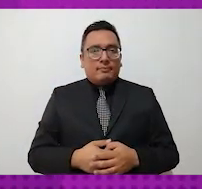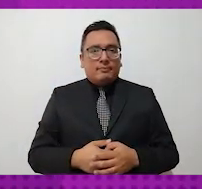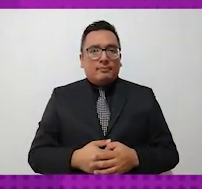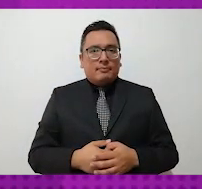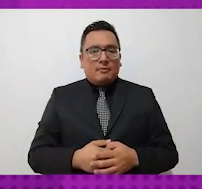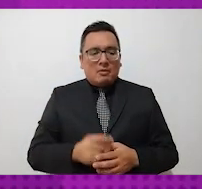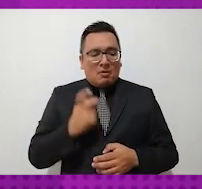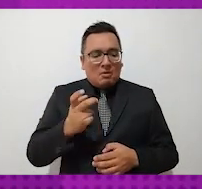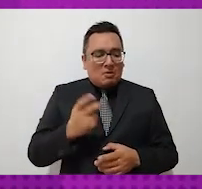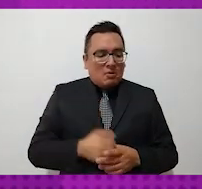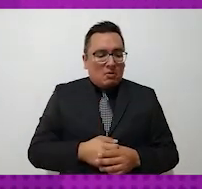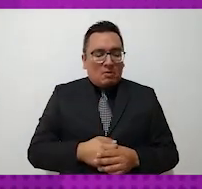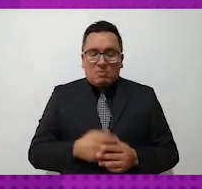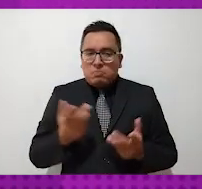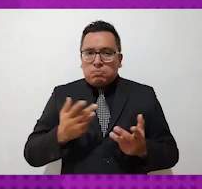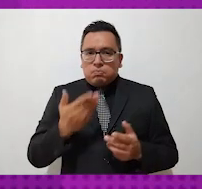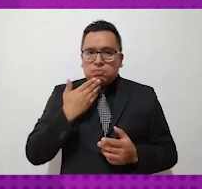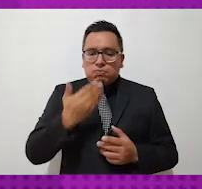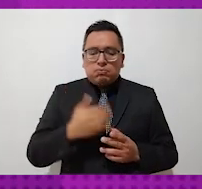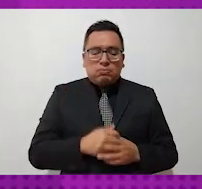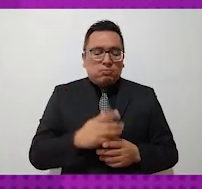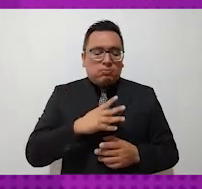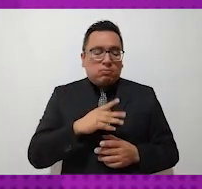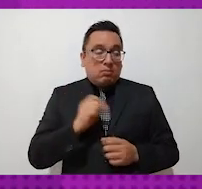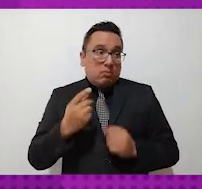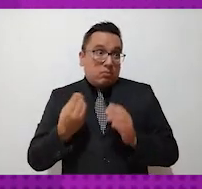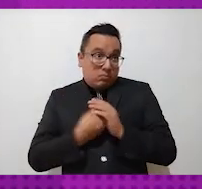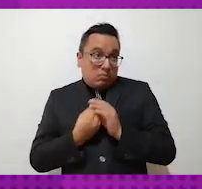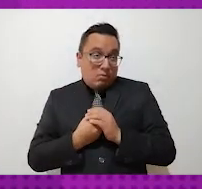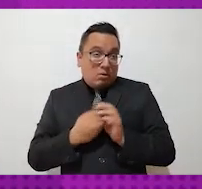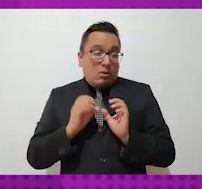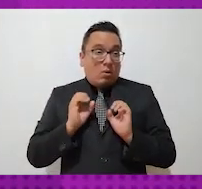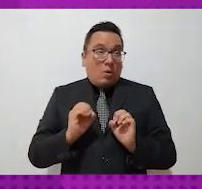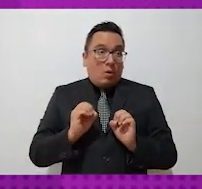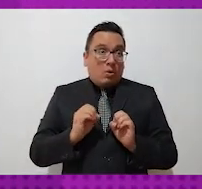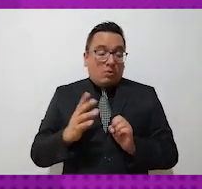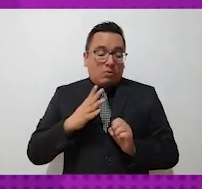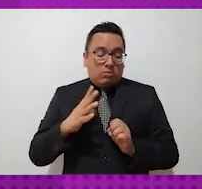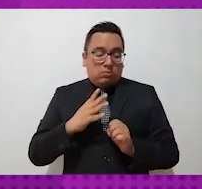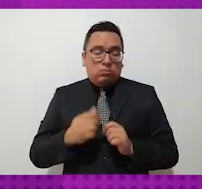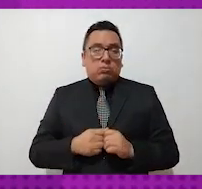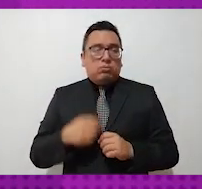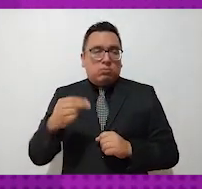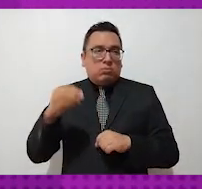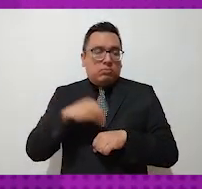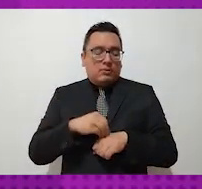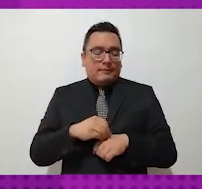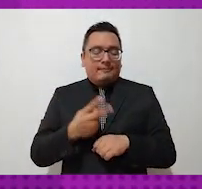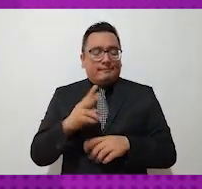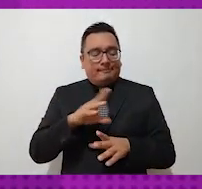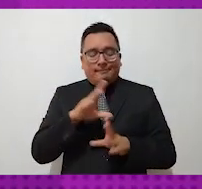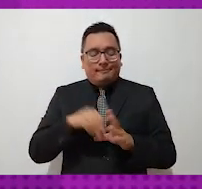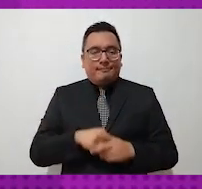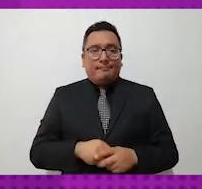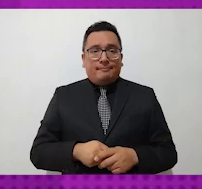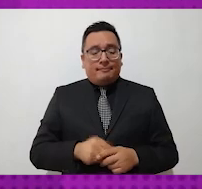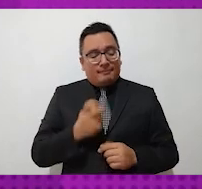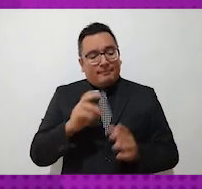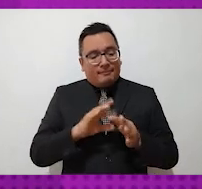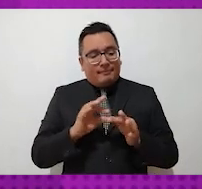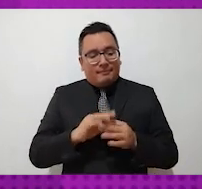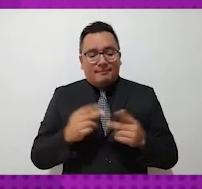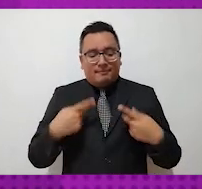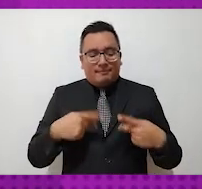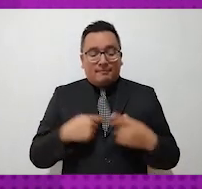misma formalidad y profesionalismo, tanto las que son anónimas como las que van documentadas con un nombre. Es Totalmente. decir, mencionarle